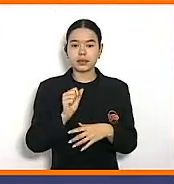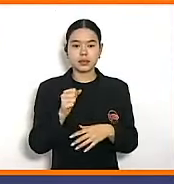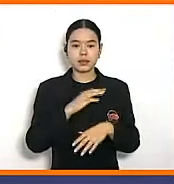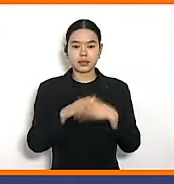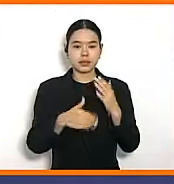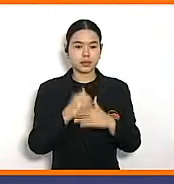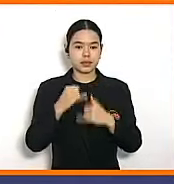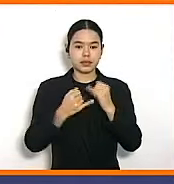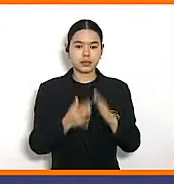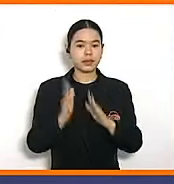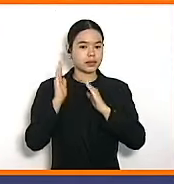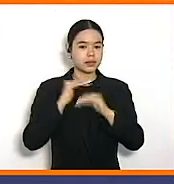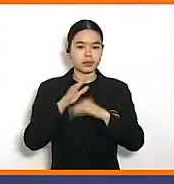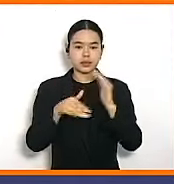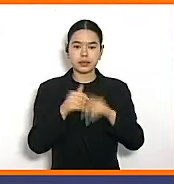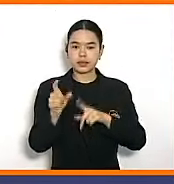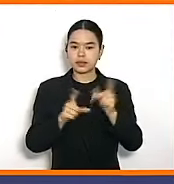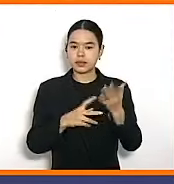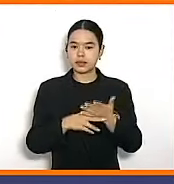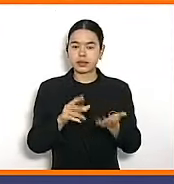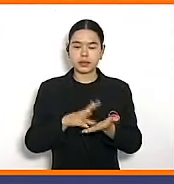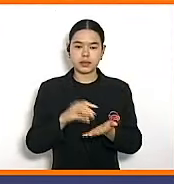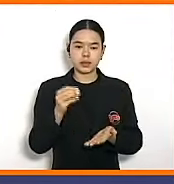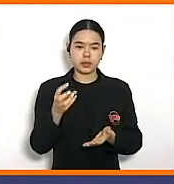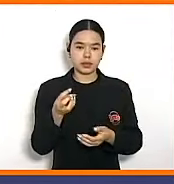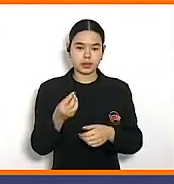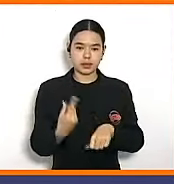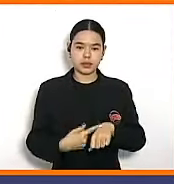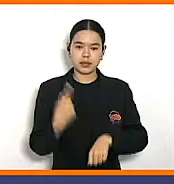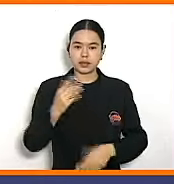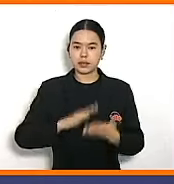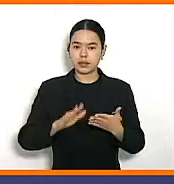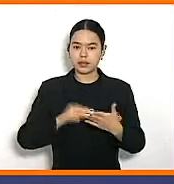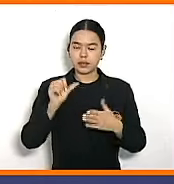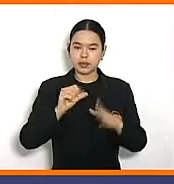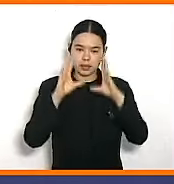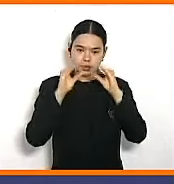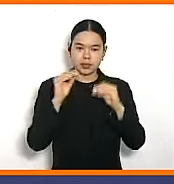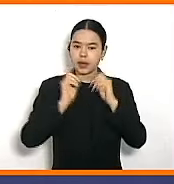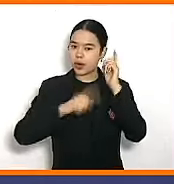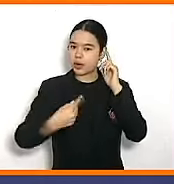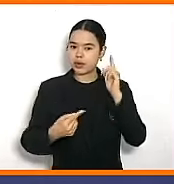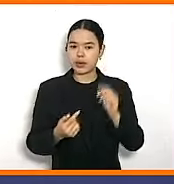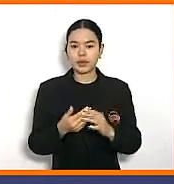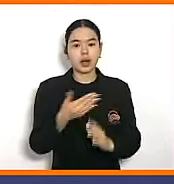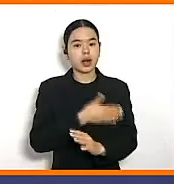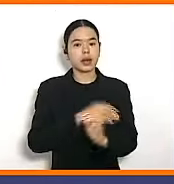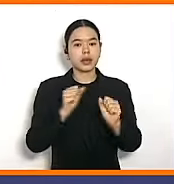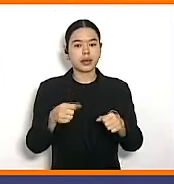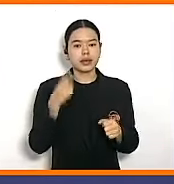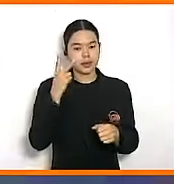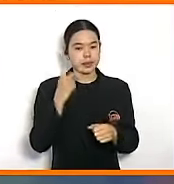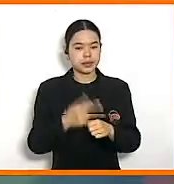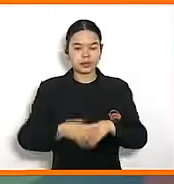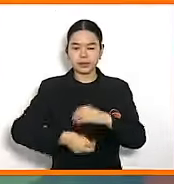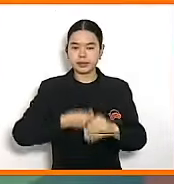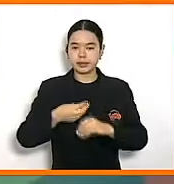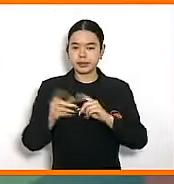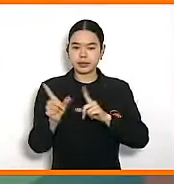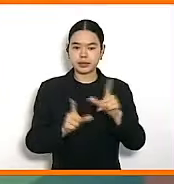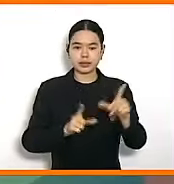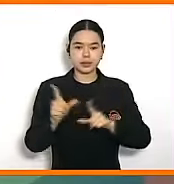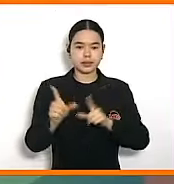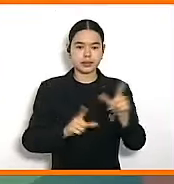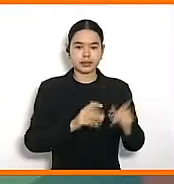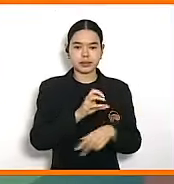jugador, te deseo muchísima suerte porque vamos a multiplicar 60 veces tu inversión para esta noche en Diaria. Pero antes, demostramos que nuestras esferas están